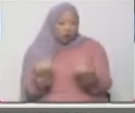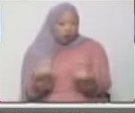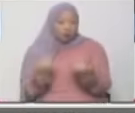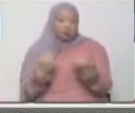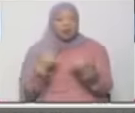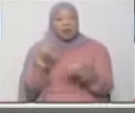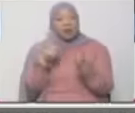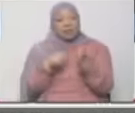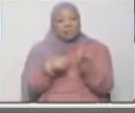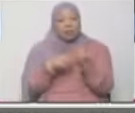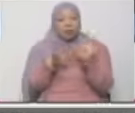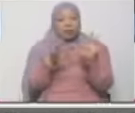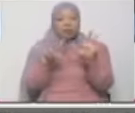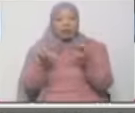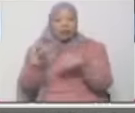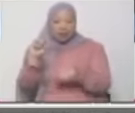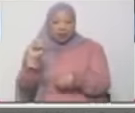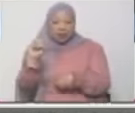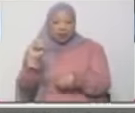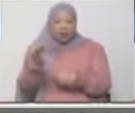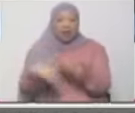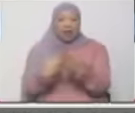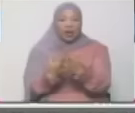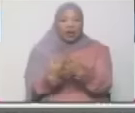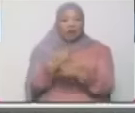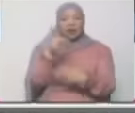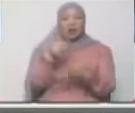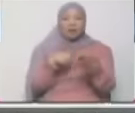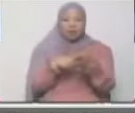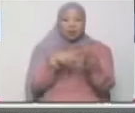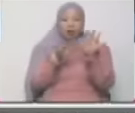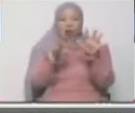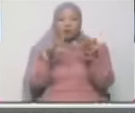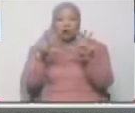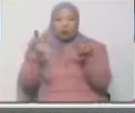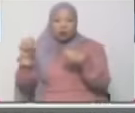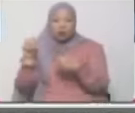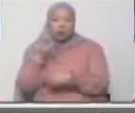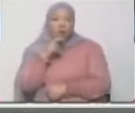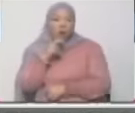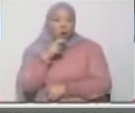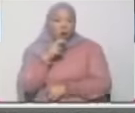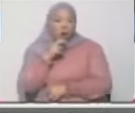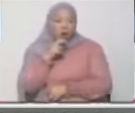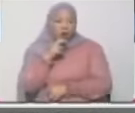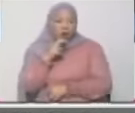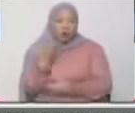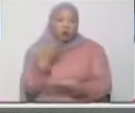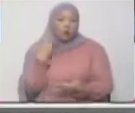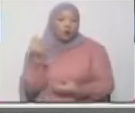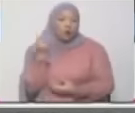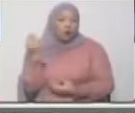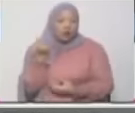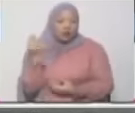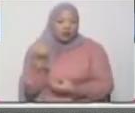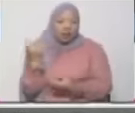70, 80, 90, la generación de oro, llamada así por el comandante Chávez, que son los muchachos que formó